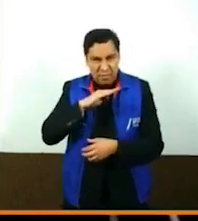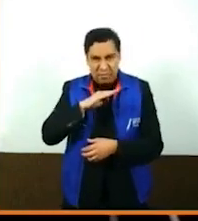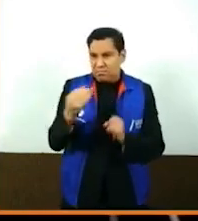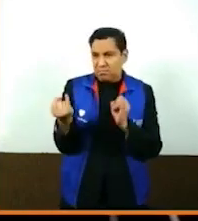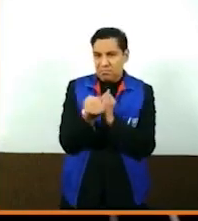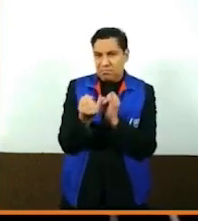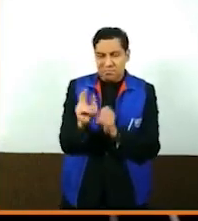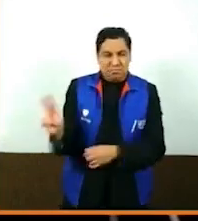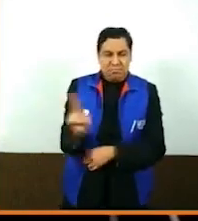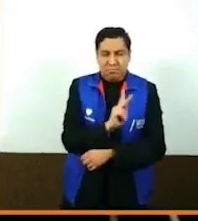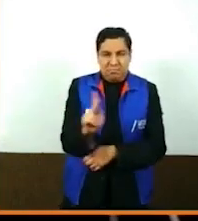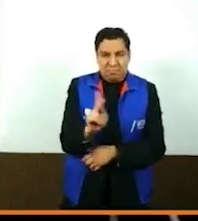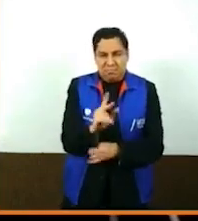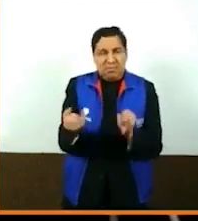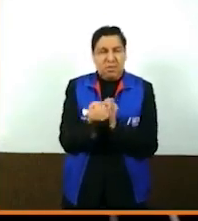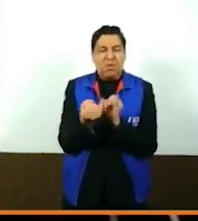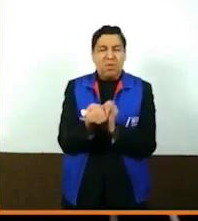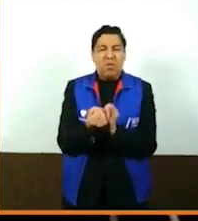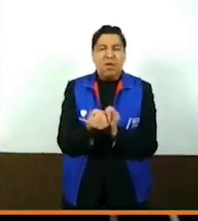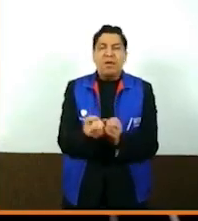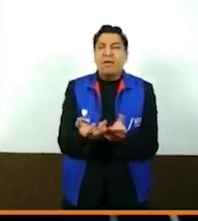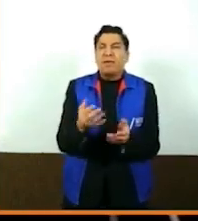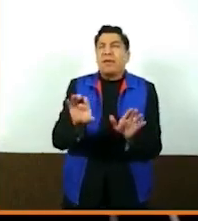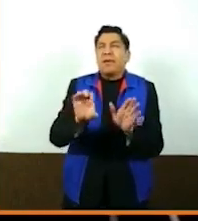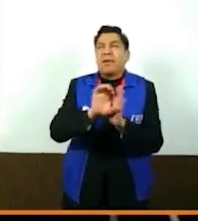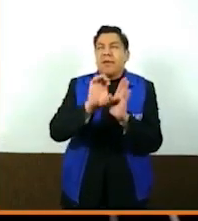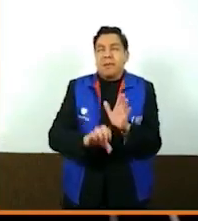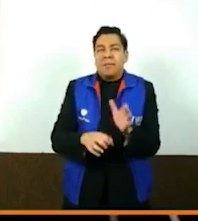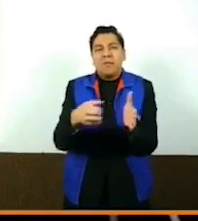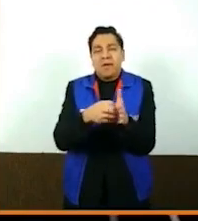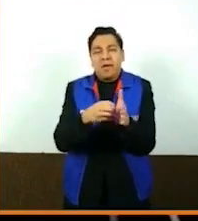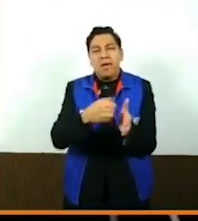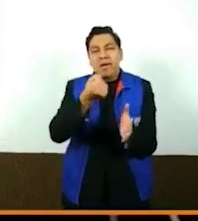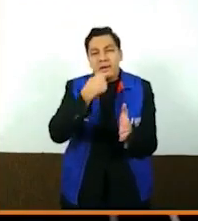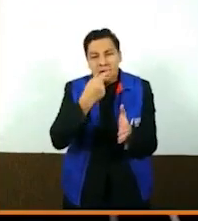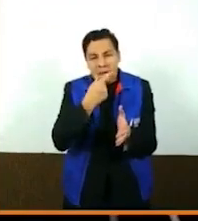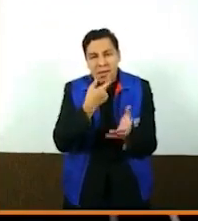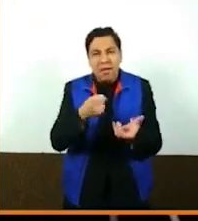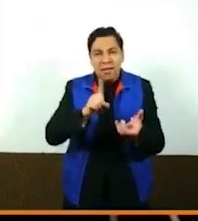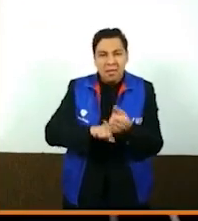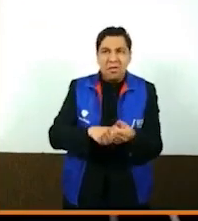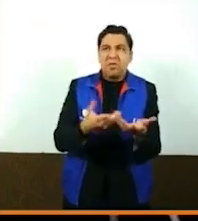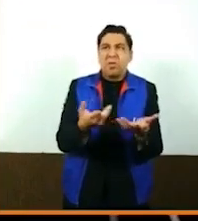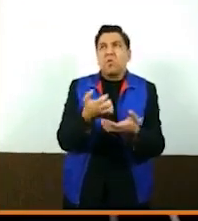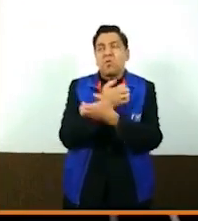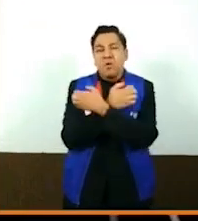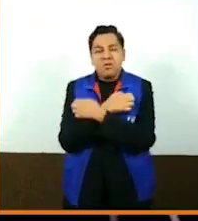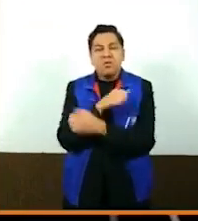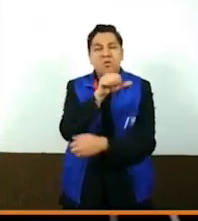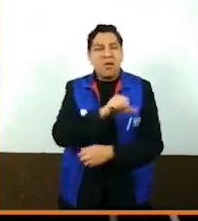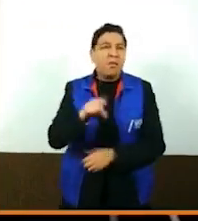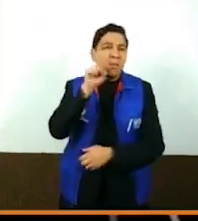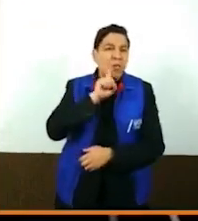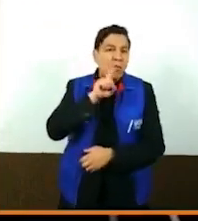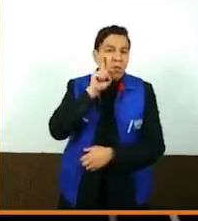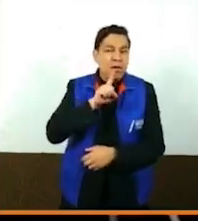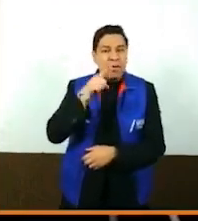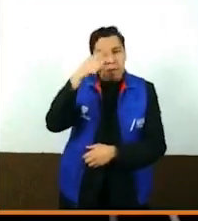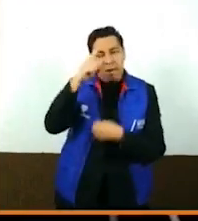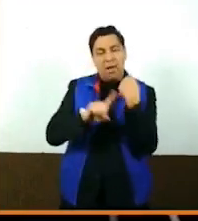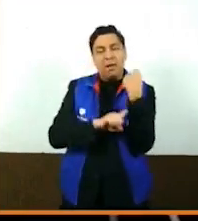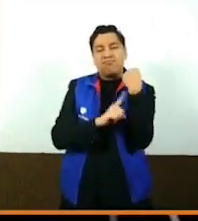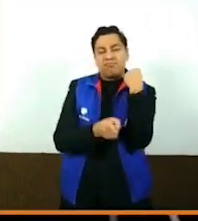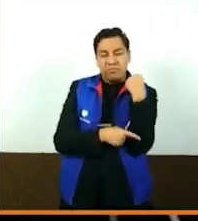podemos hablar de paquetes con el tema farmacéutico, lo mismo podemos hablar de educación a mujeres para el tema de anticoncepción